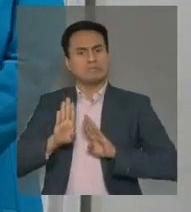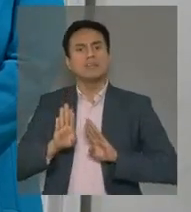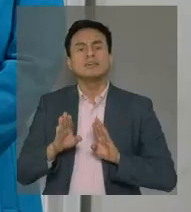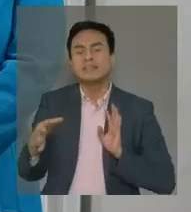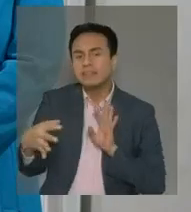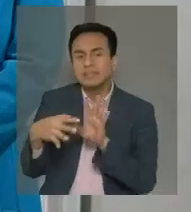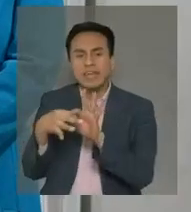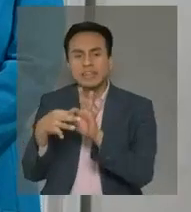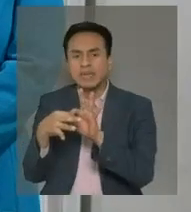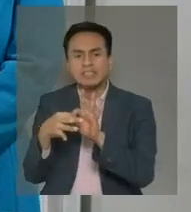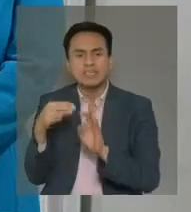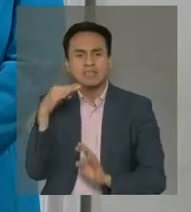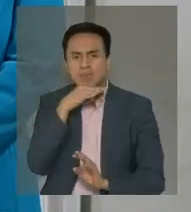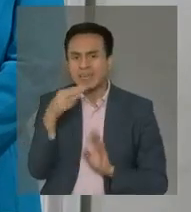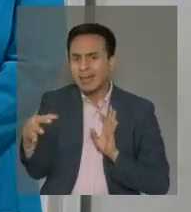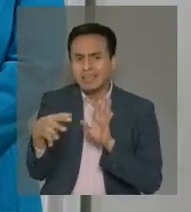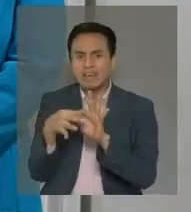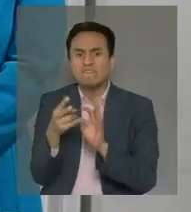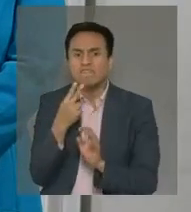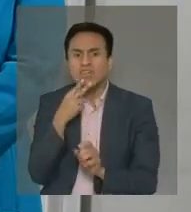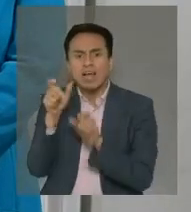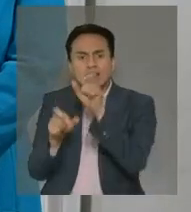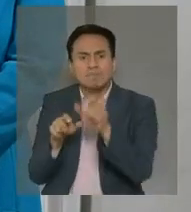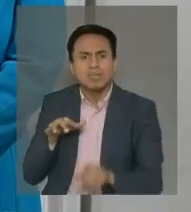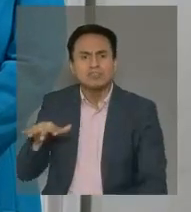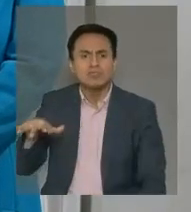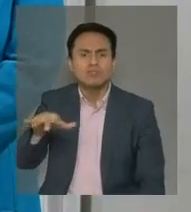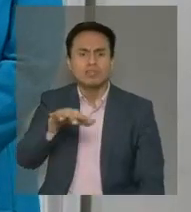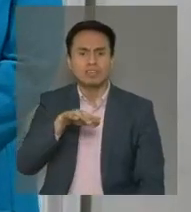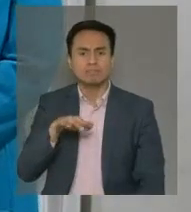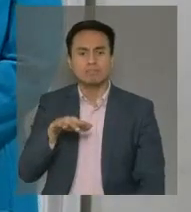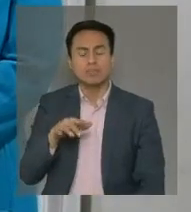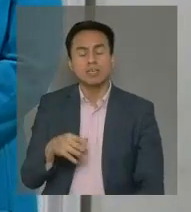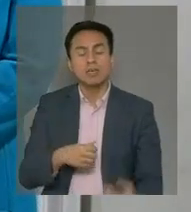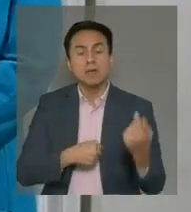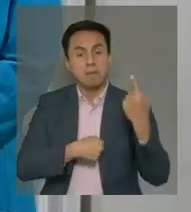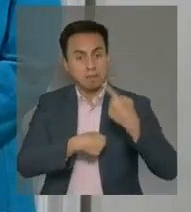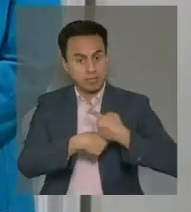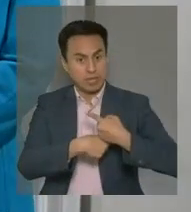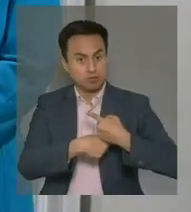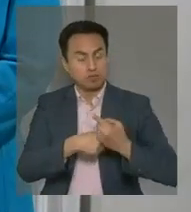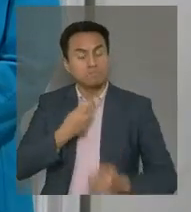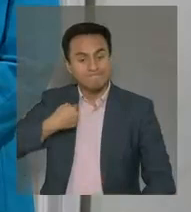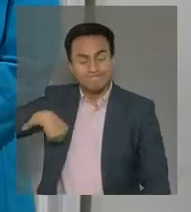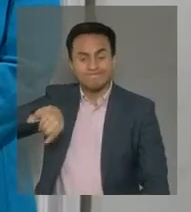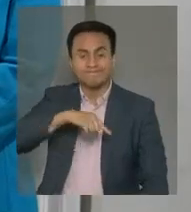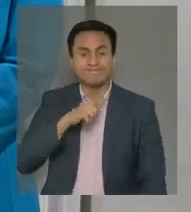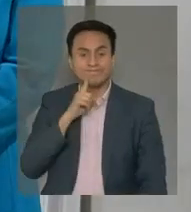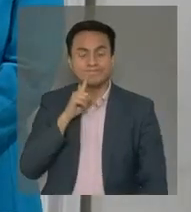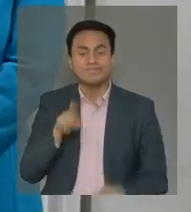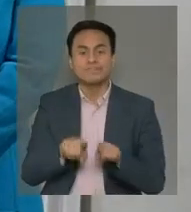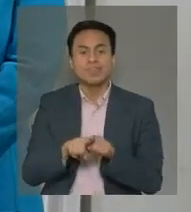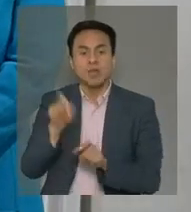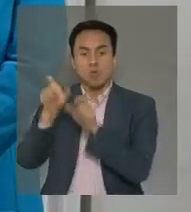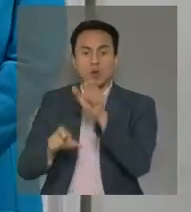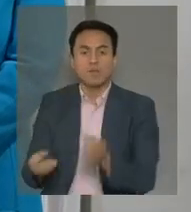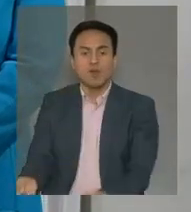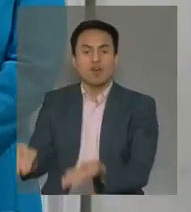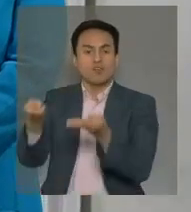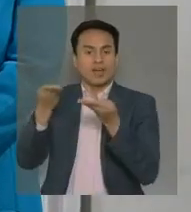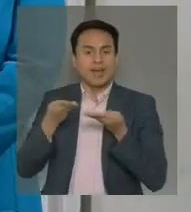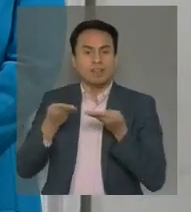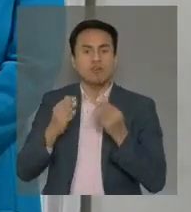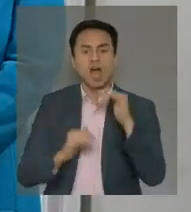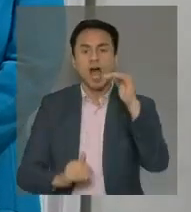directas e inmediatas sobre la vida de las personas el mandato que tenemos el cual el pueblo nos ha otorgado es